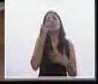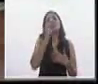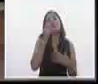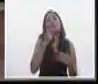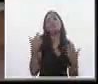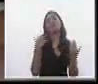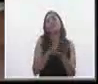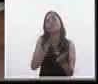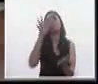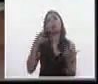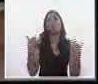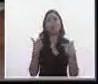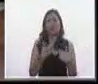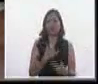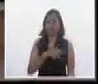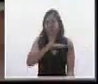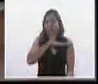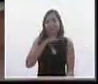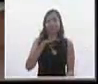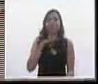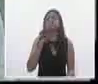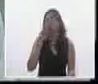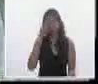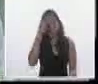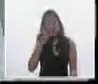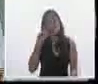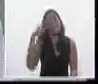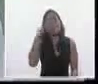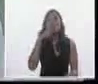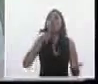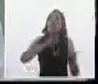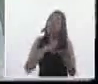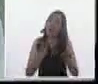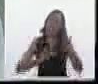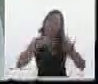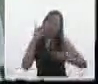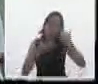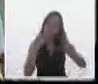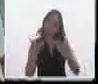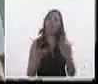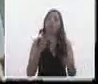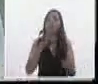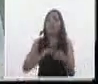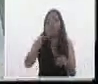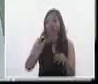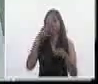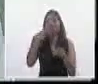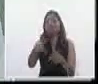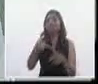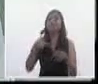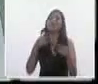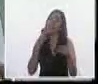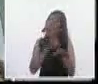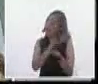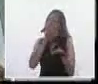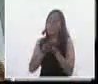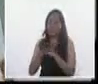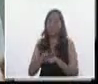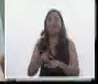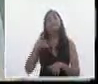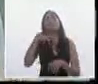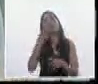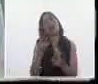no todavía tenemos una o sea yo sé que no es fácil sé que tienes que volver a estudiar sé que tienen que tienen que hacer este muchísimos cambios pero